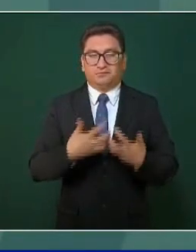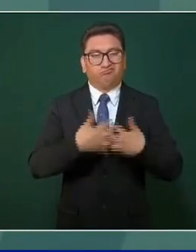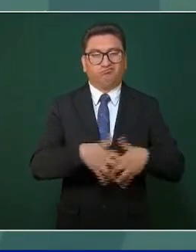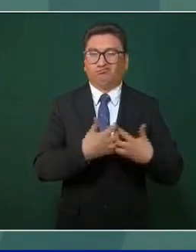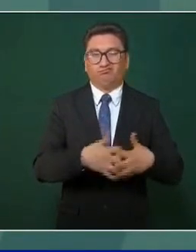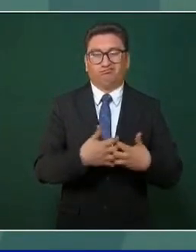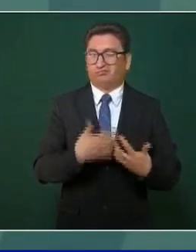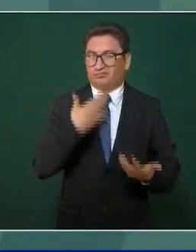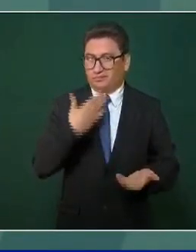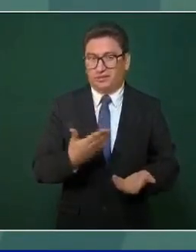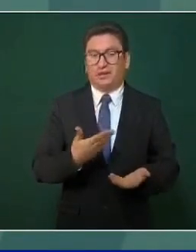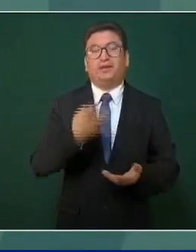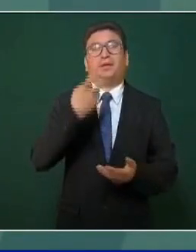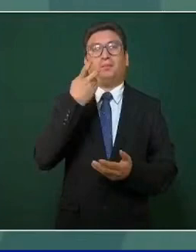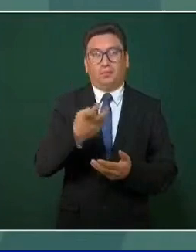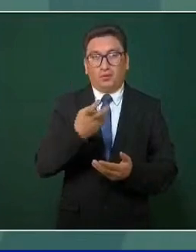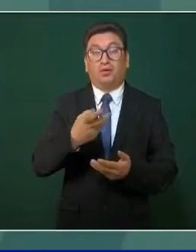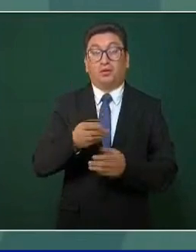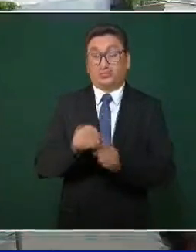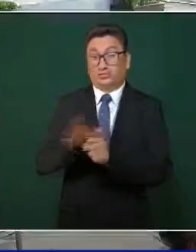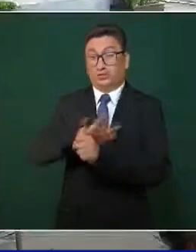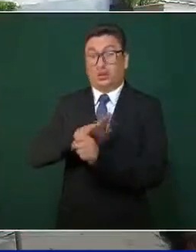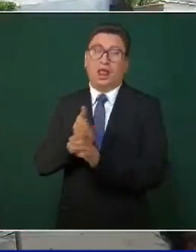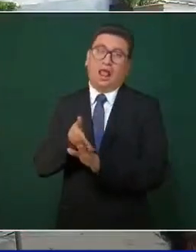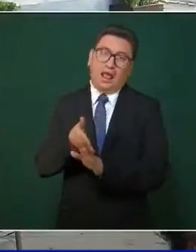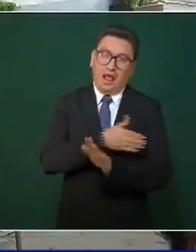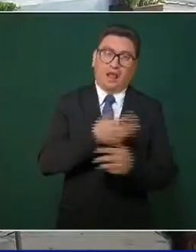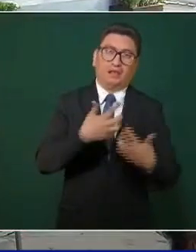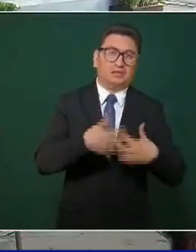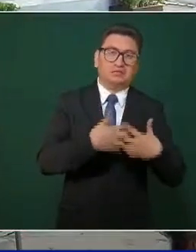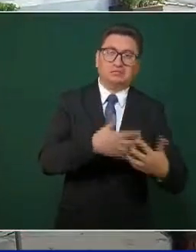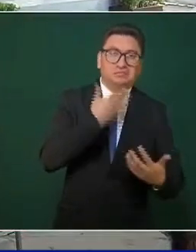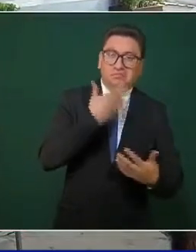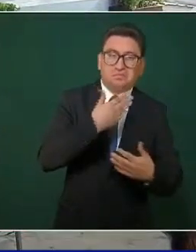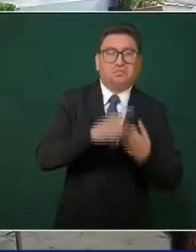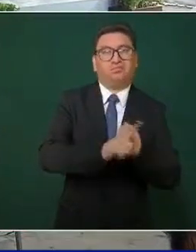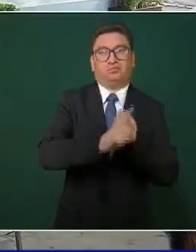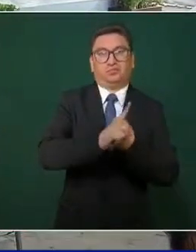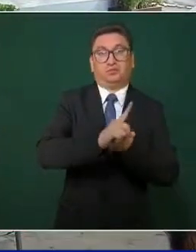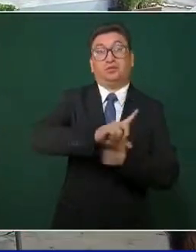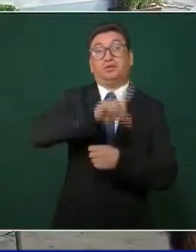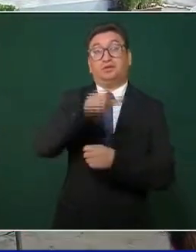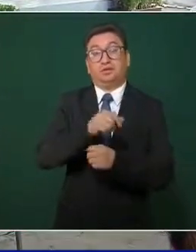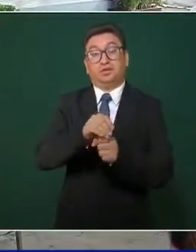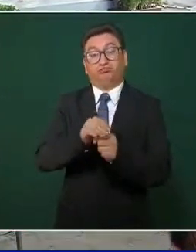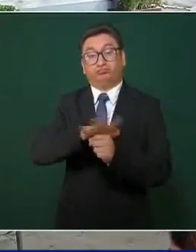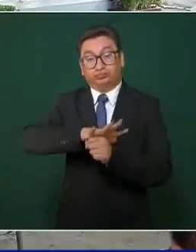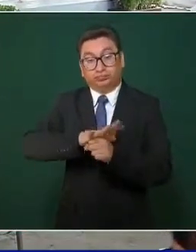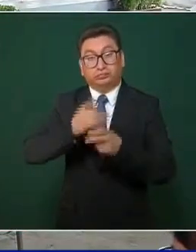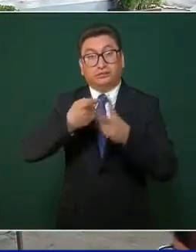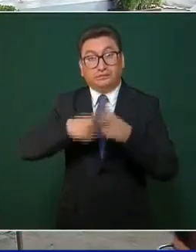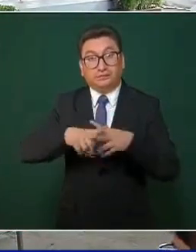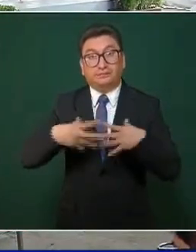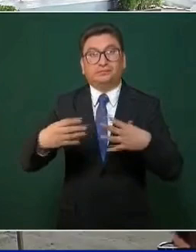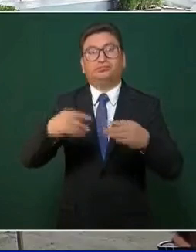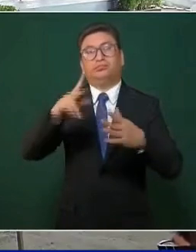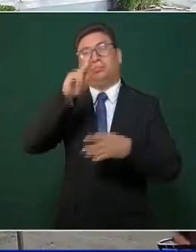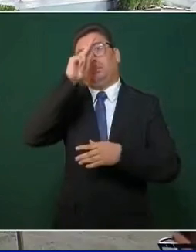Pues ya esto estaba mal y lo precipitó la pandemia.